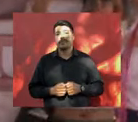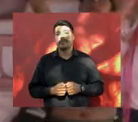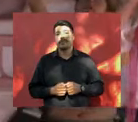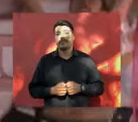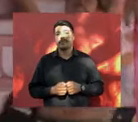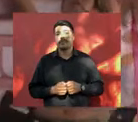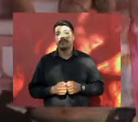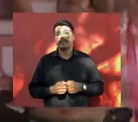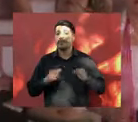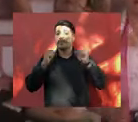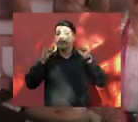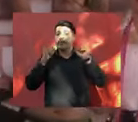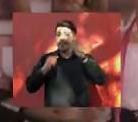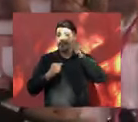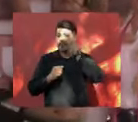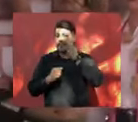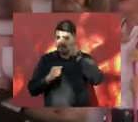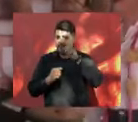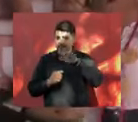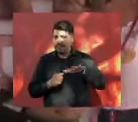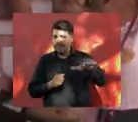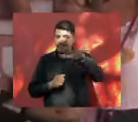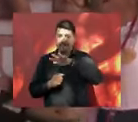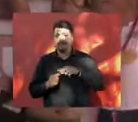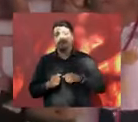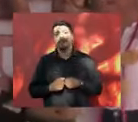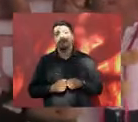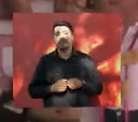¡Que viva Tlajomulco!